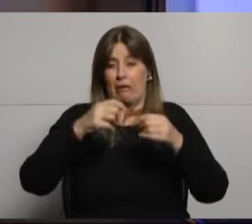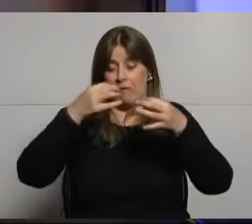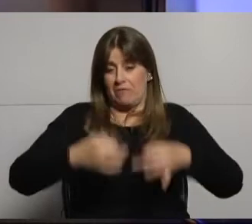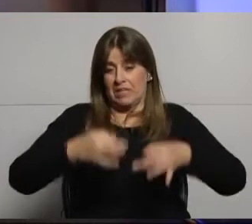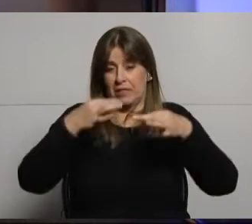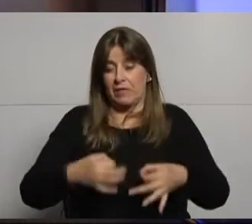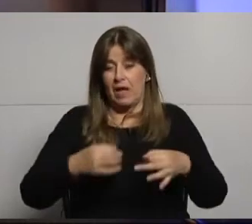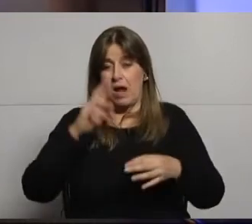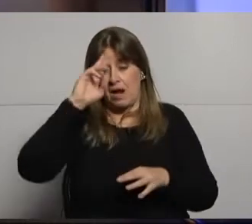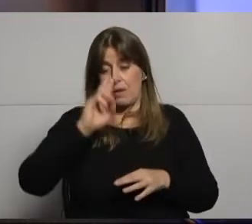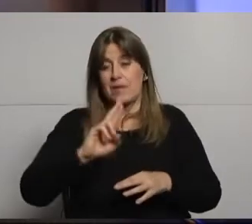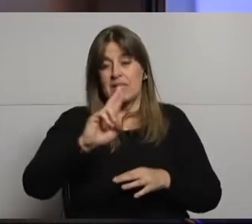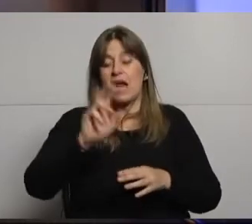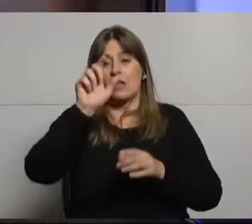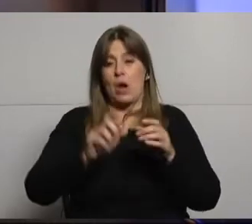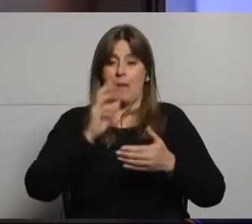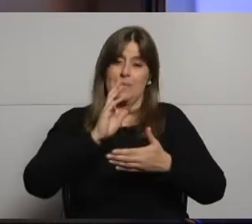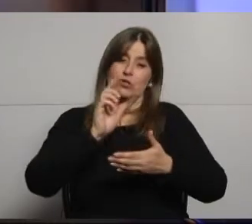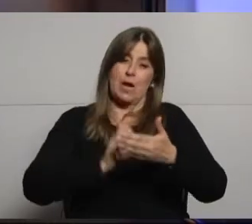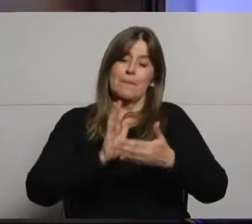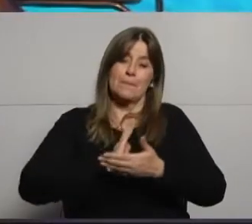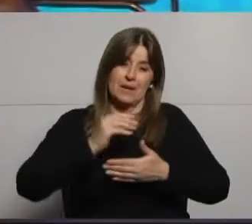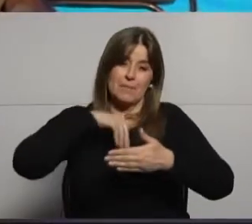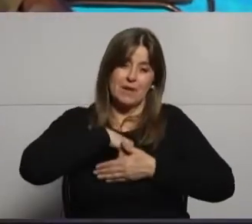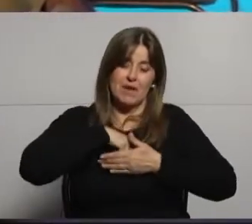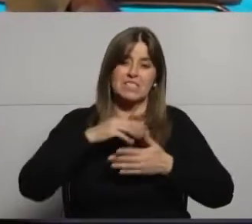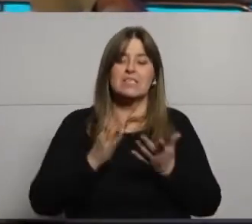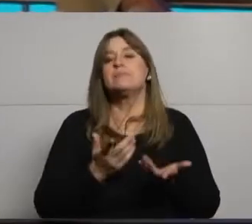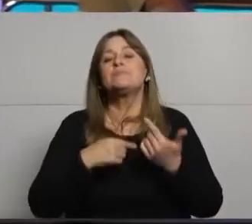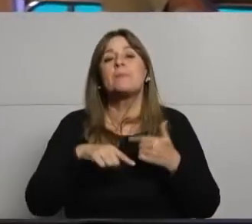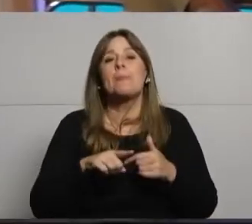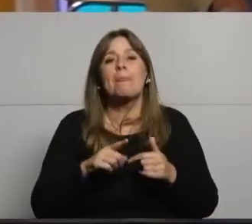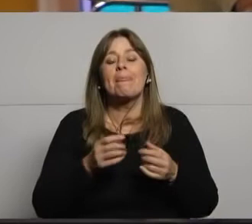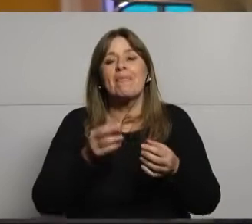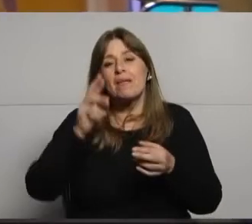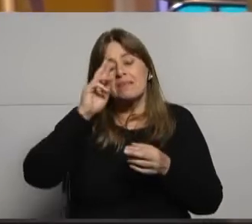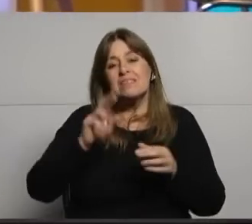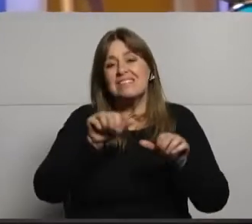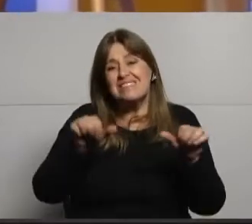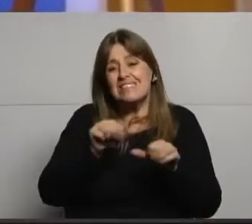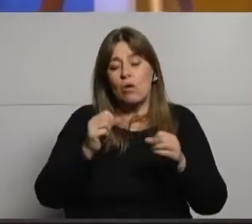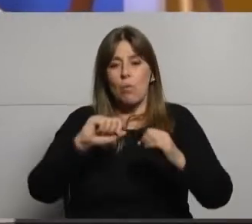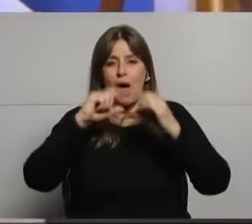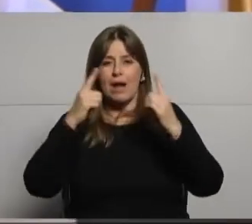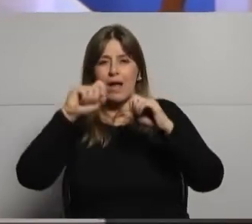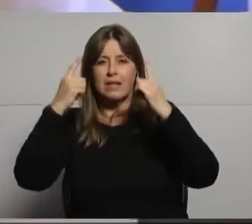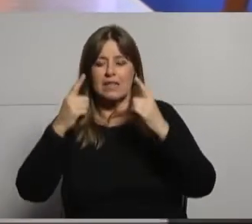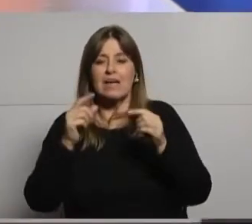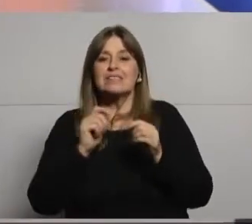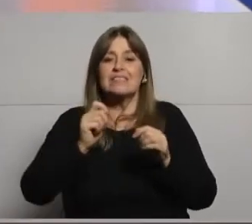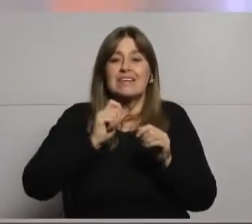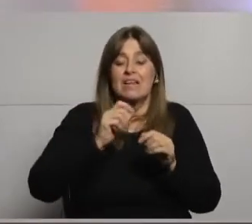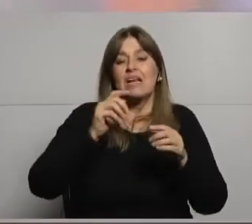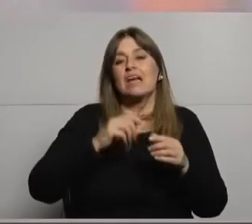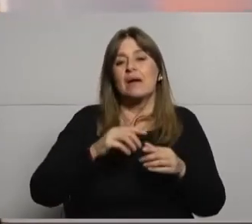efectividad respetando la privacidad. Y en eso, por ejemplo, el algoritmo que se utiliza para las alertas de exposición estaba basado justamente en